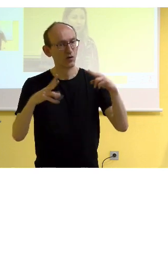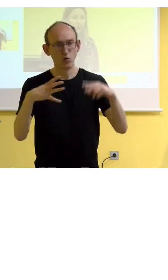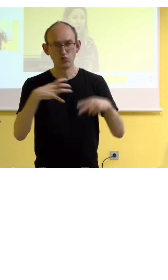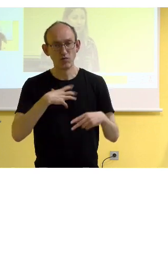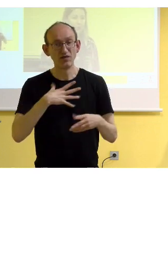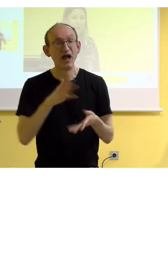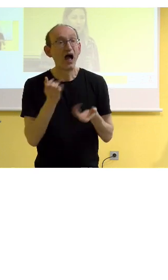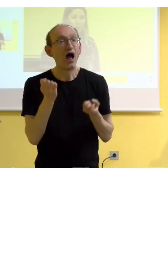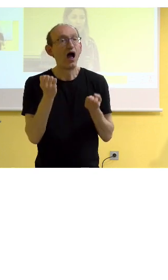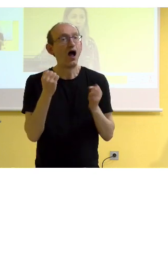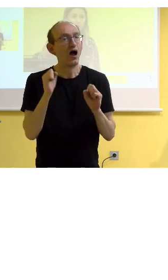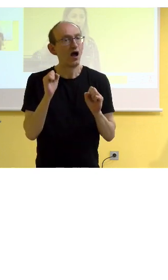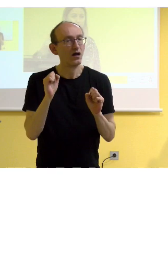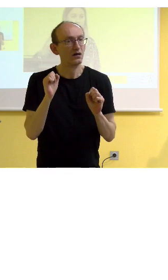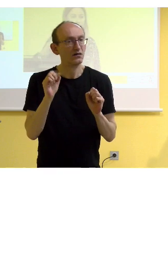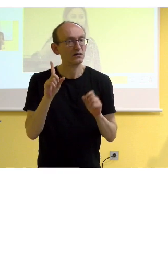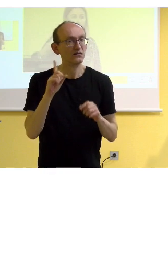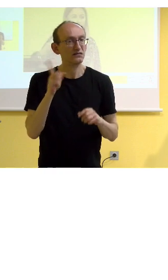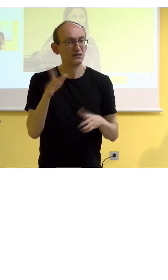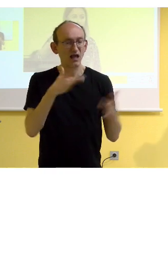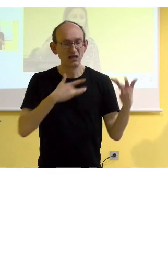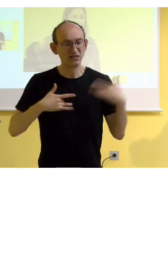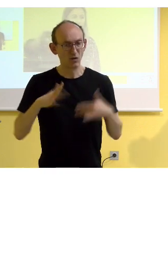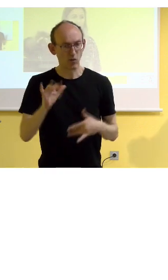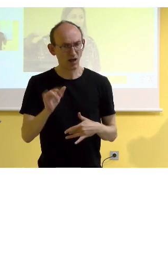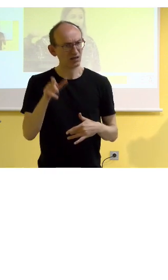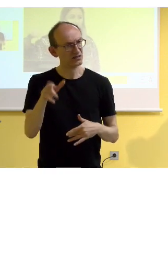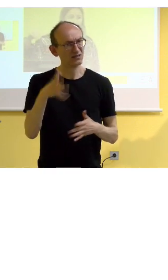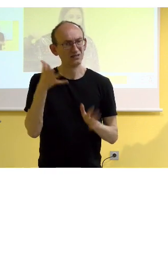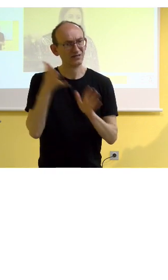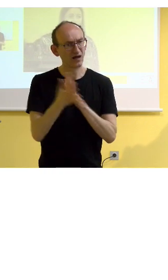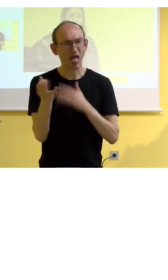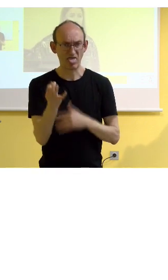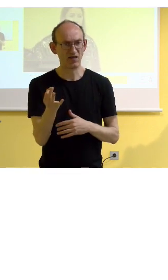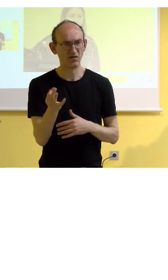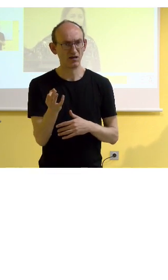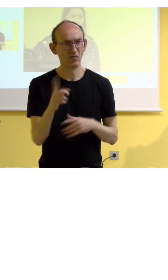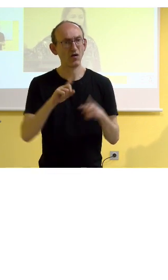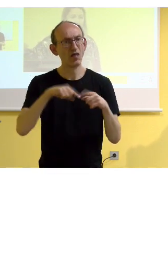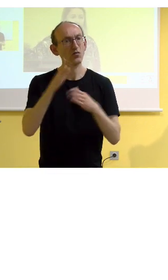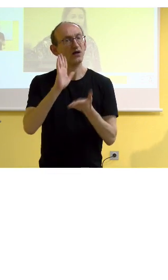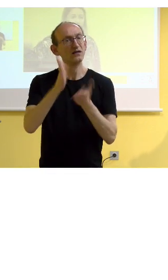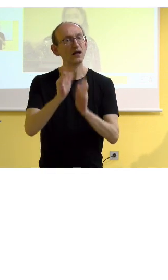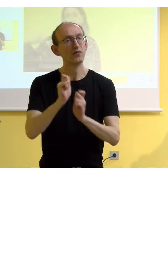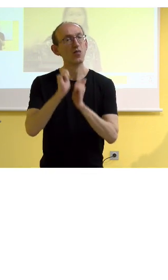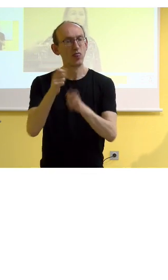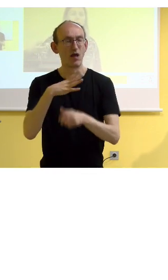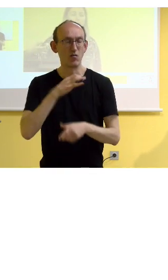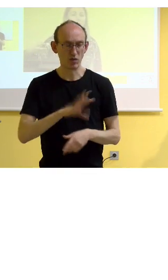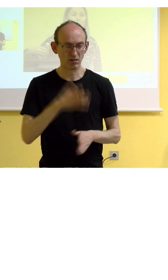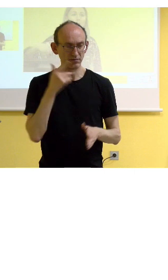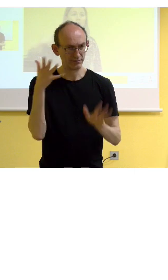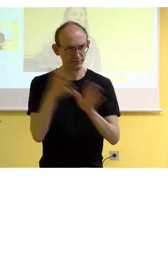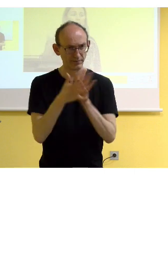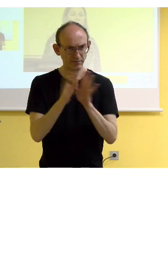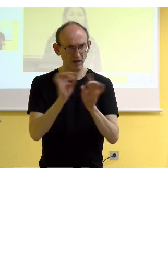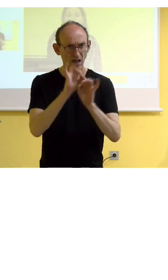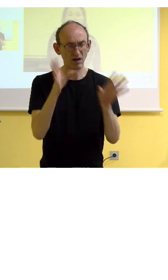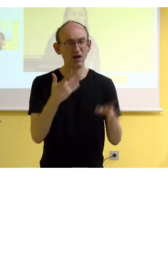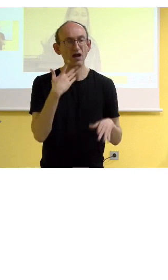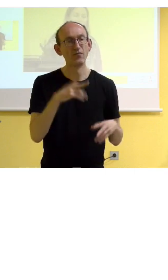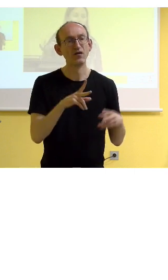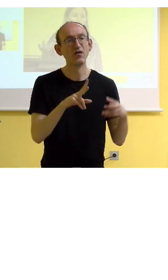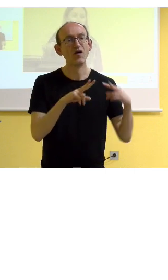síntomas que tú se lo tengas que hacer, porque eso va a tener una repercusión en que tú le puedas poner un tratamiento. Me explico. Una